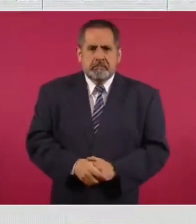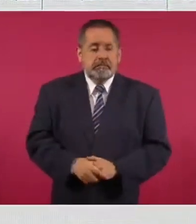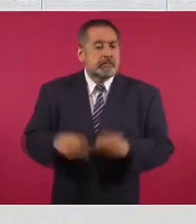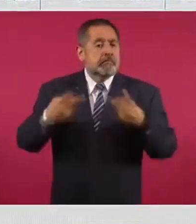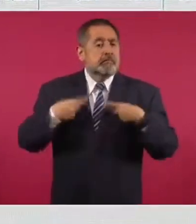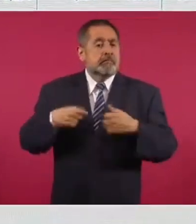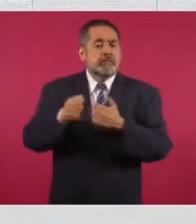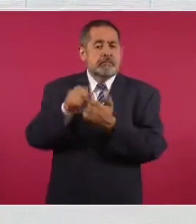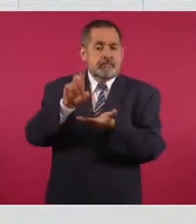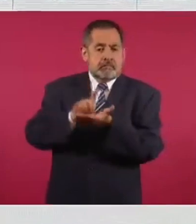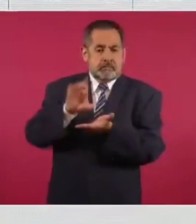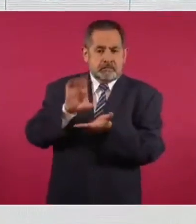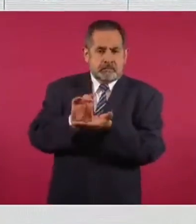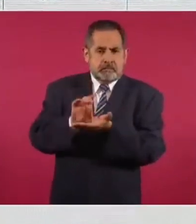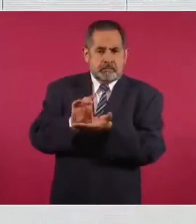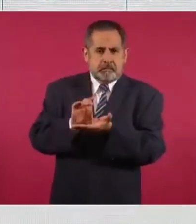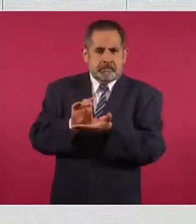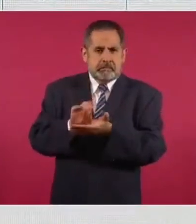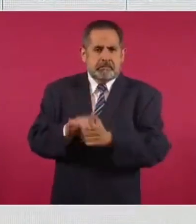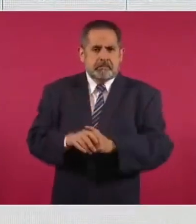Personas con discapacidad,